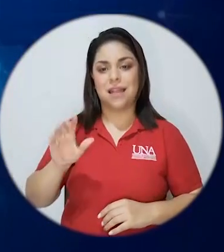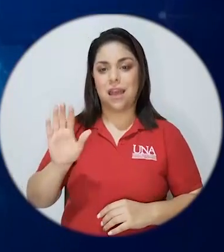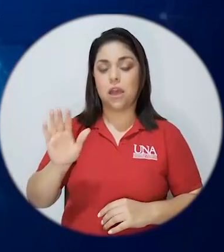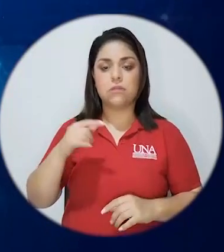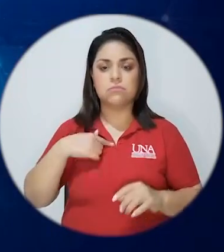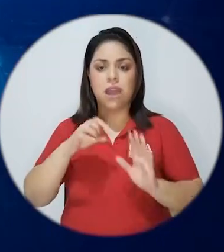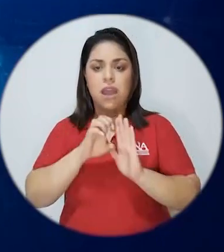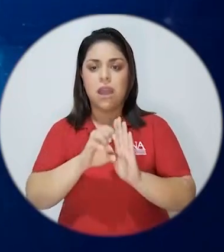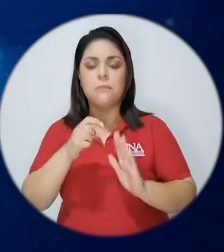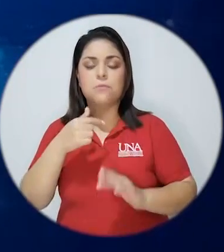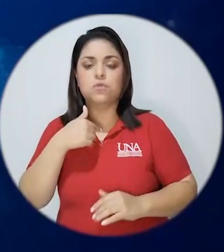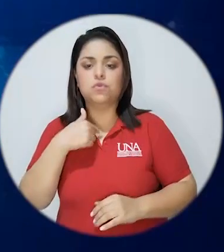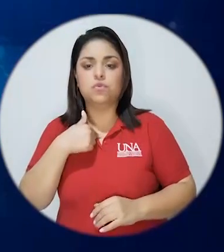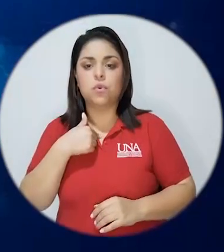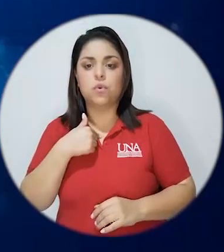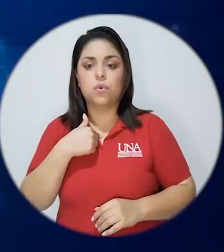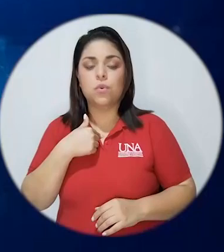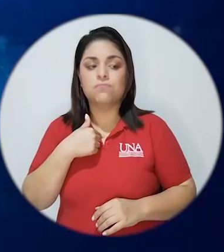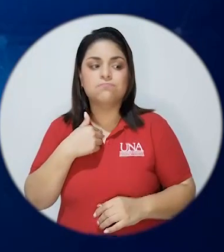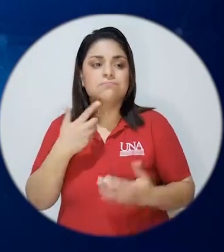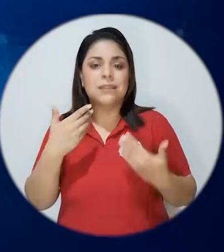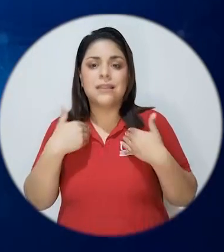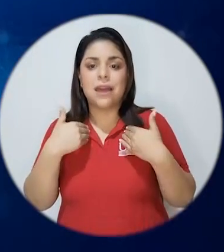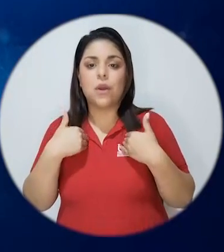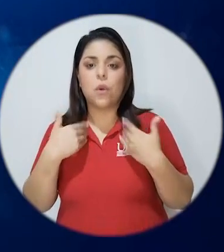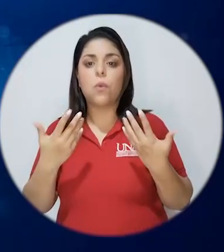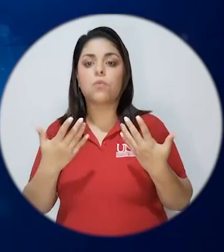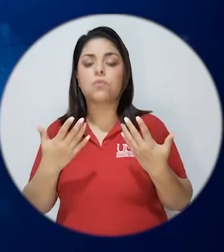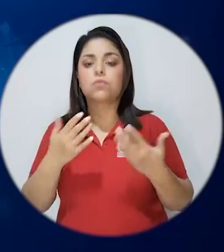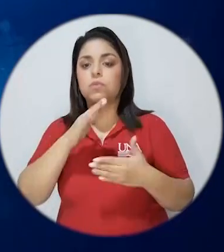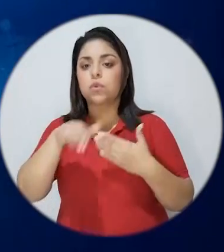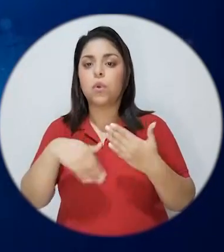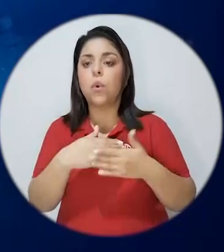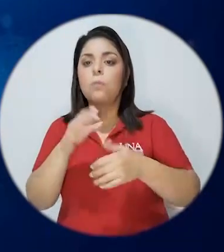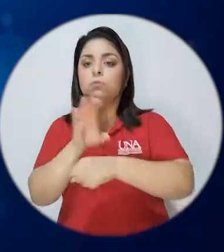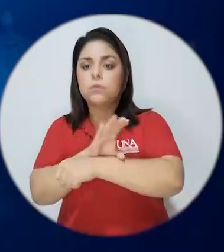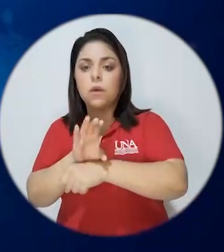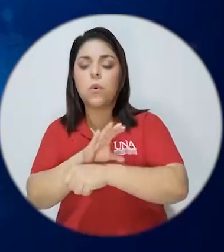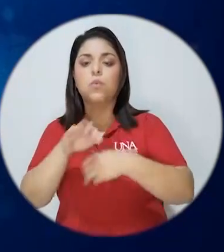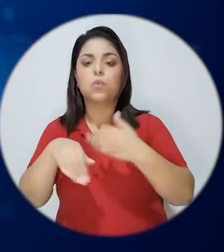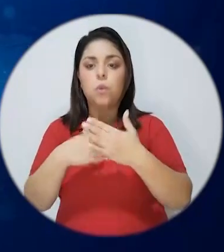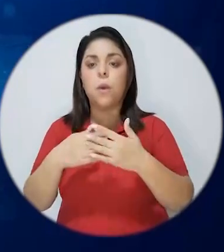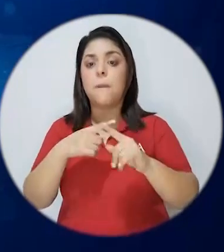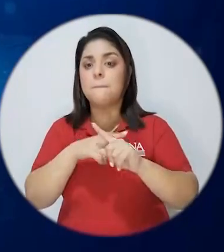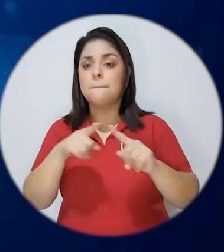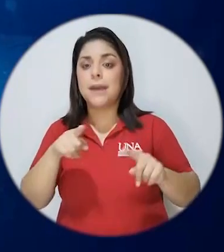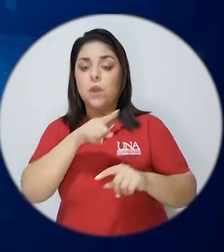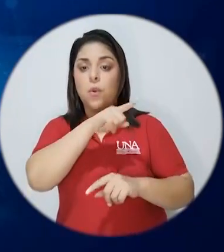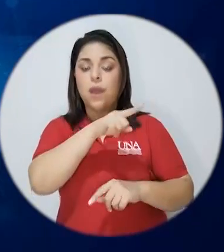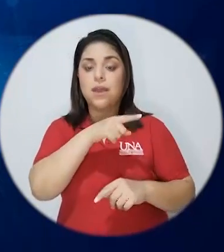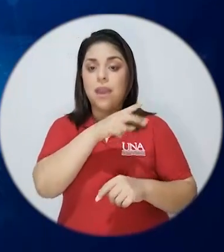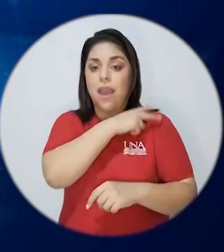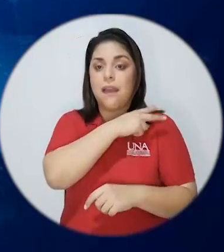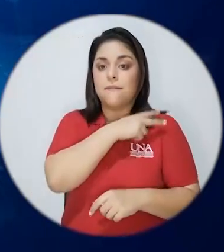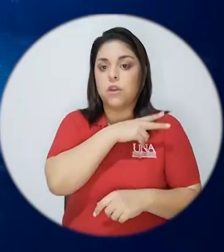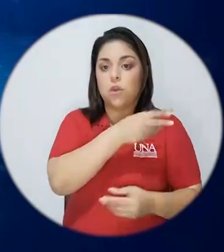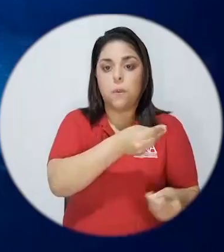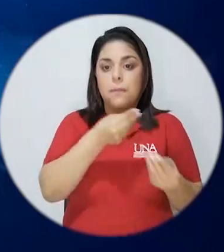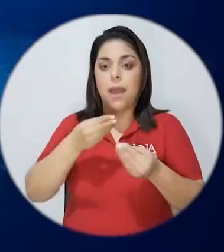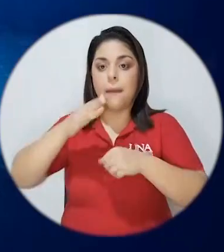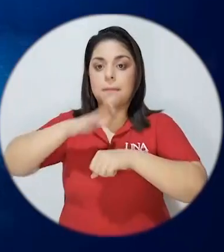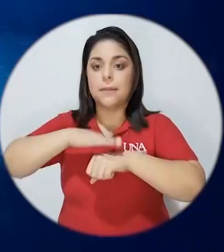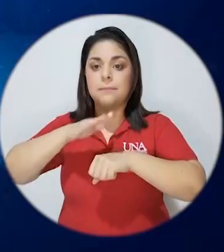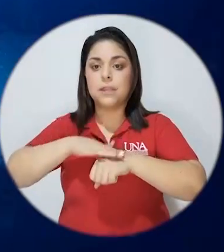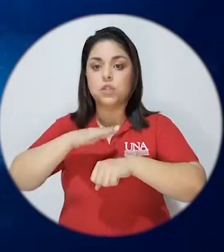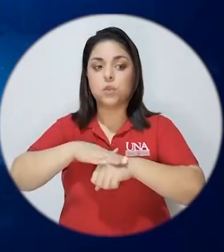yo servicio y todo y que el patrono no me permita entrar a los servidores si hay algún tipo de red que solamente se use en